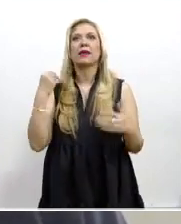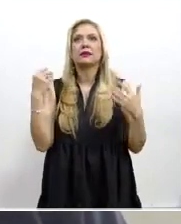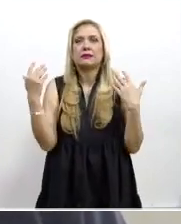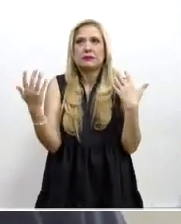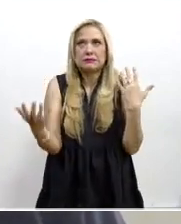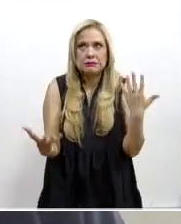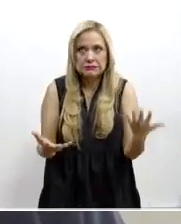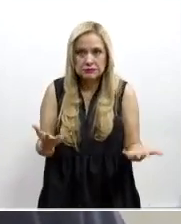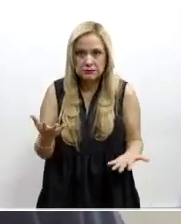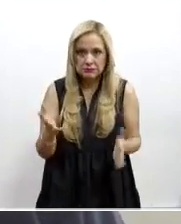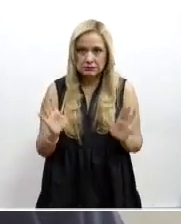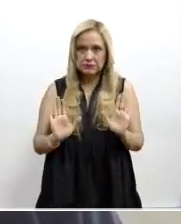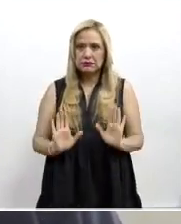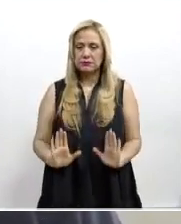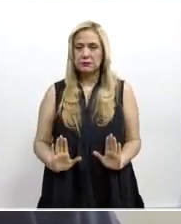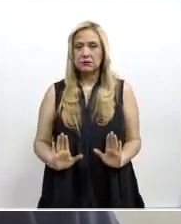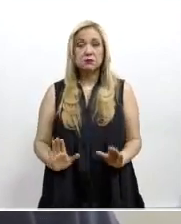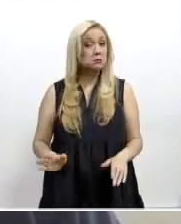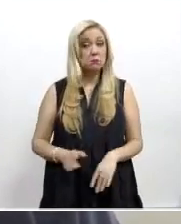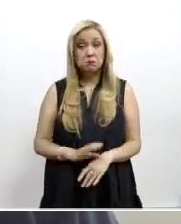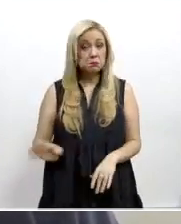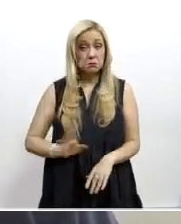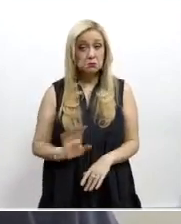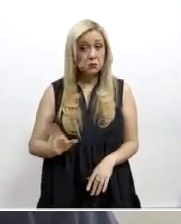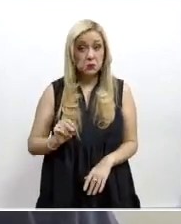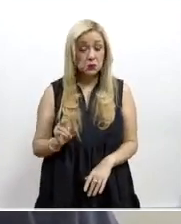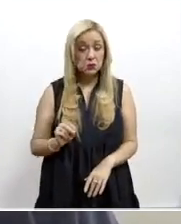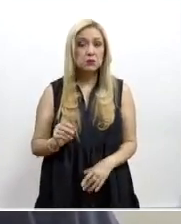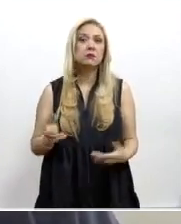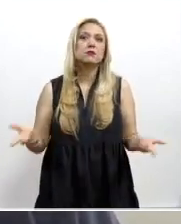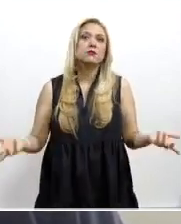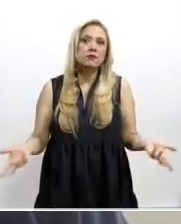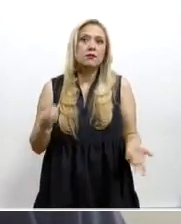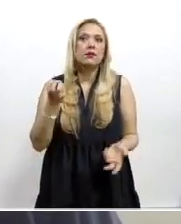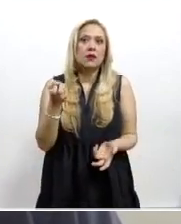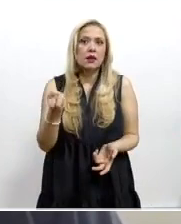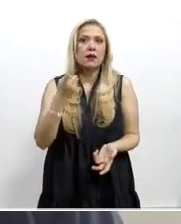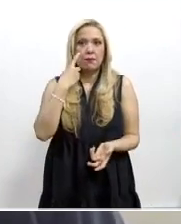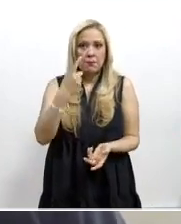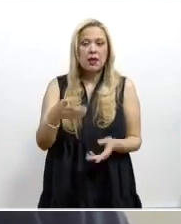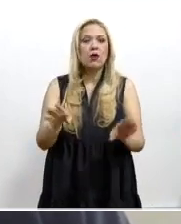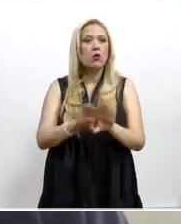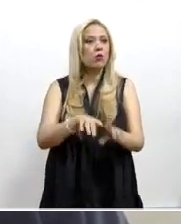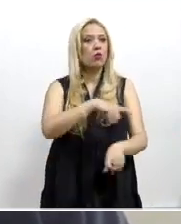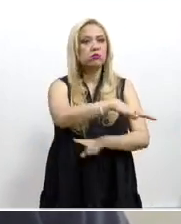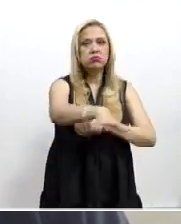hombres, y a menor justicia hay una crudeza en la violencia, y eso nos explica los contextos